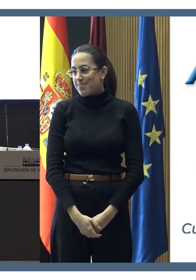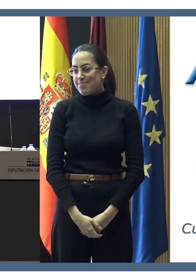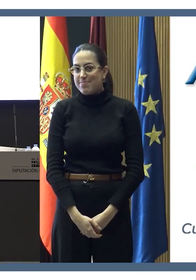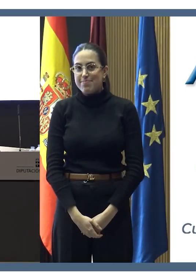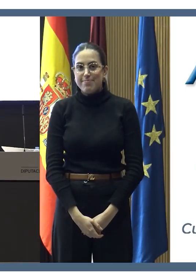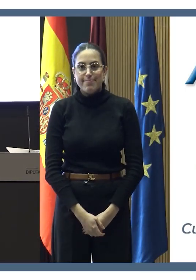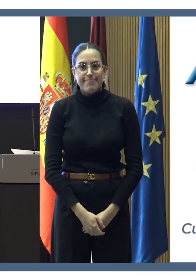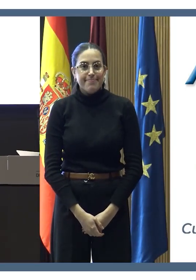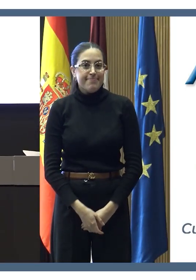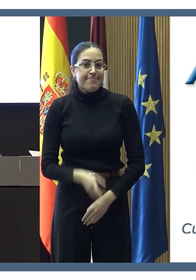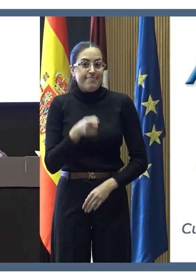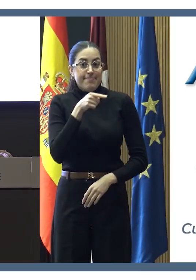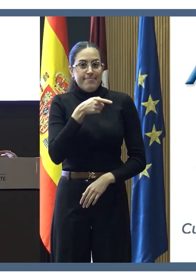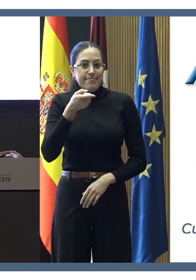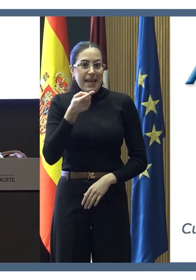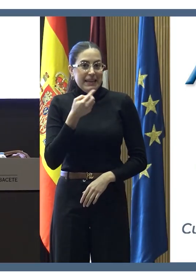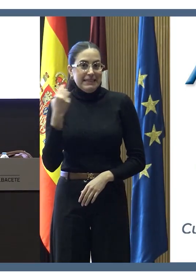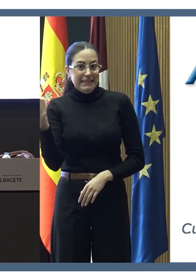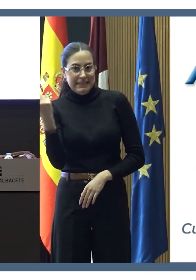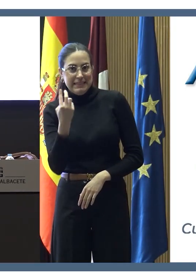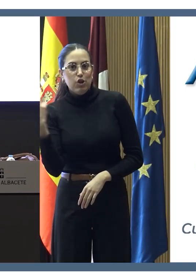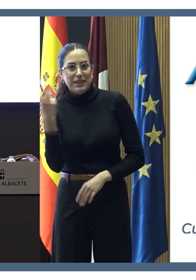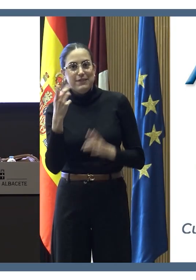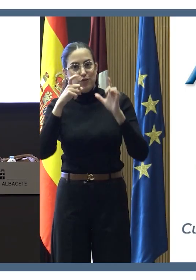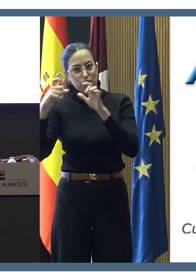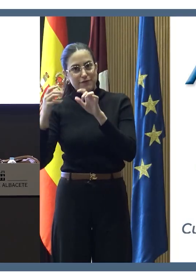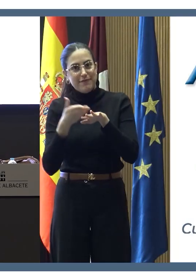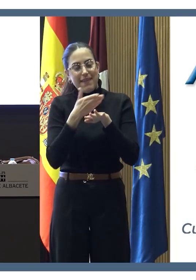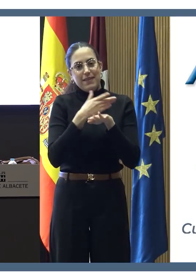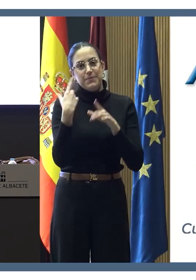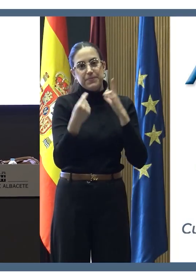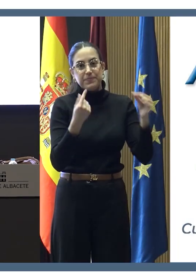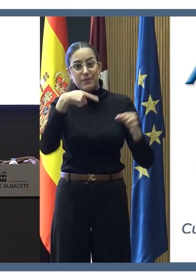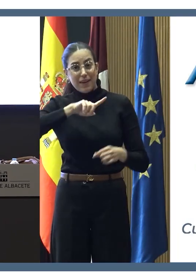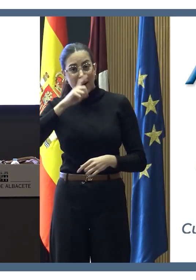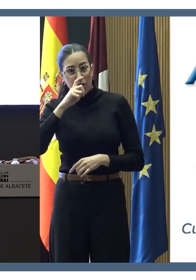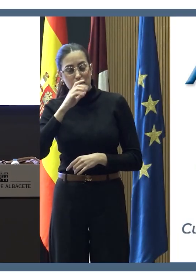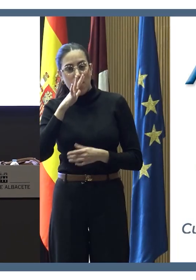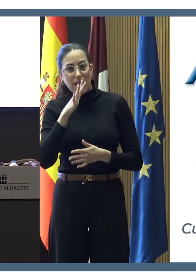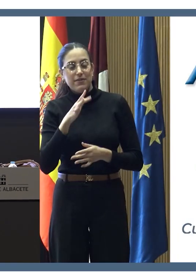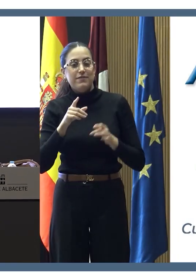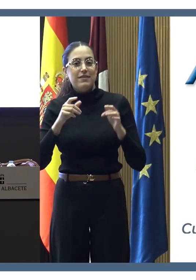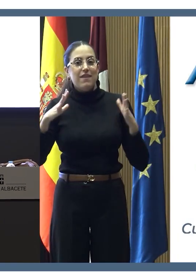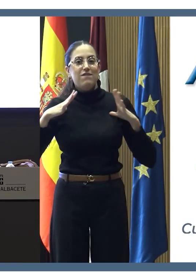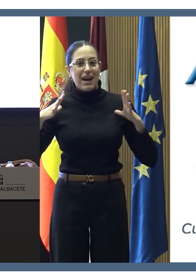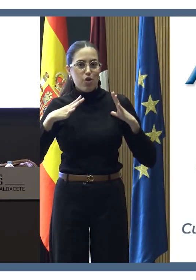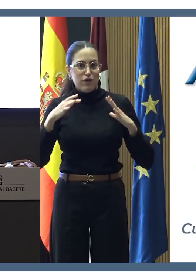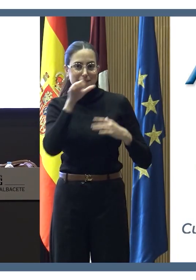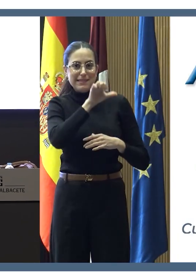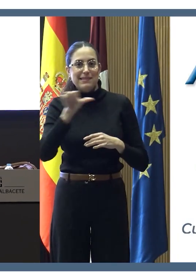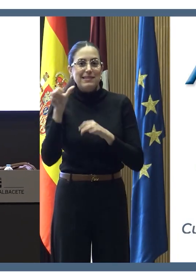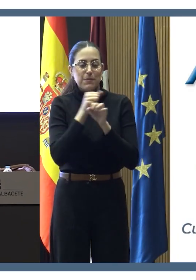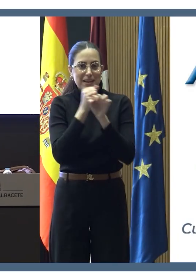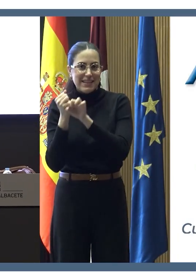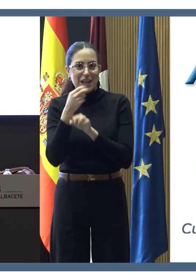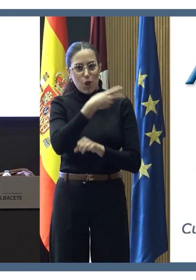Mientras ellos se hacen la foto y antes de que se marchen, les recordamos que vamos a hacer un pequeño descanso de Semana Santa durante 2